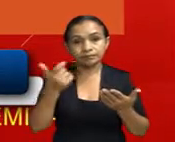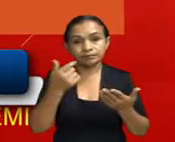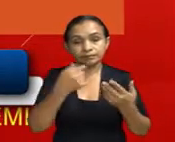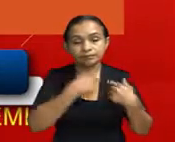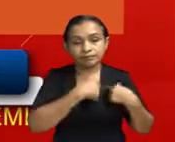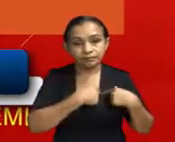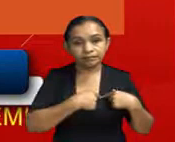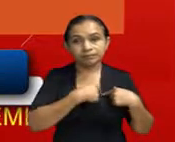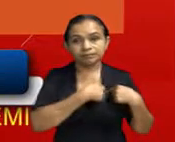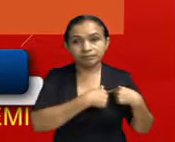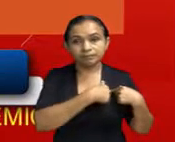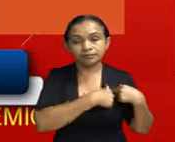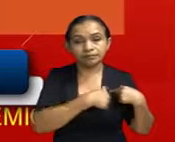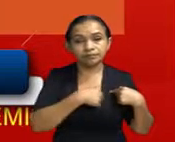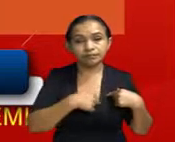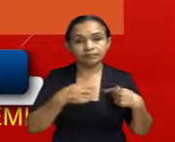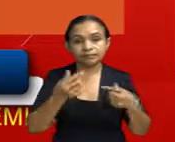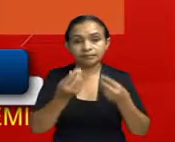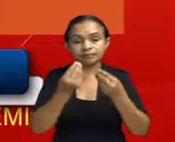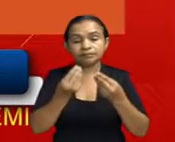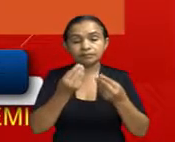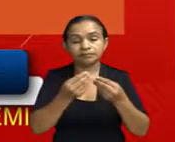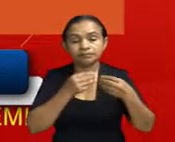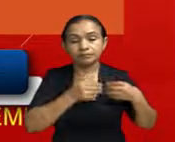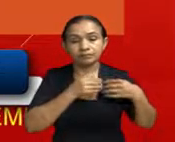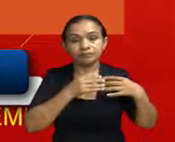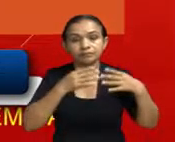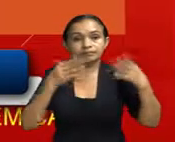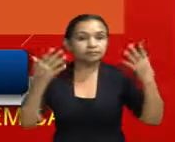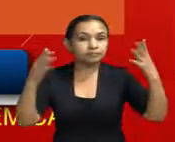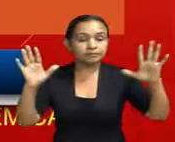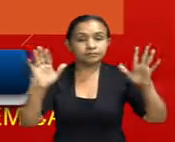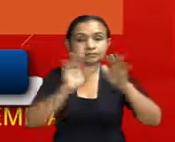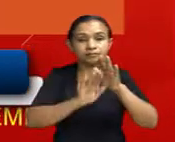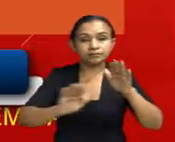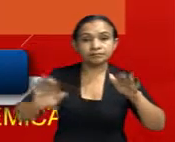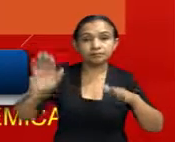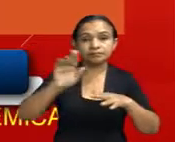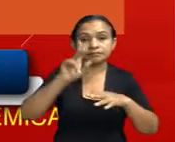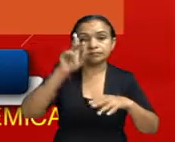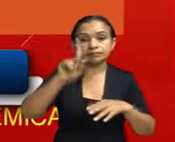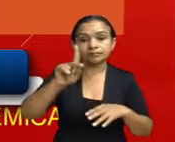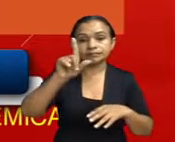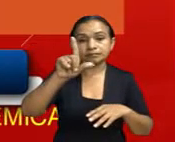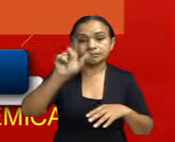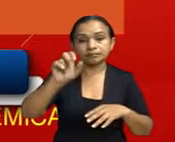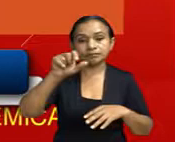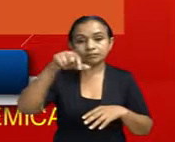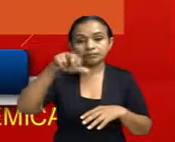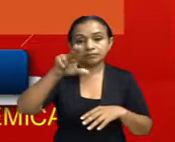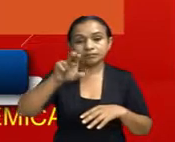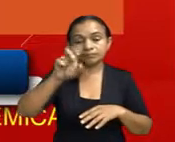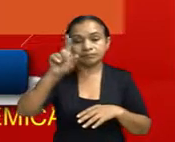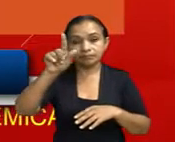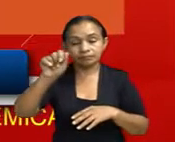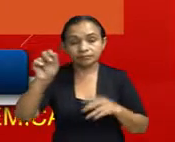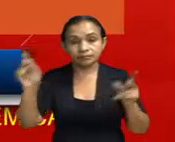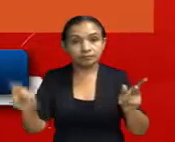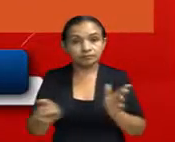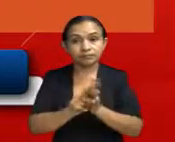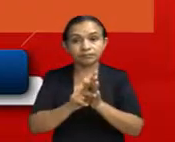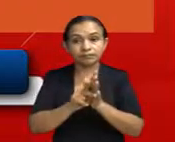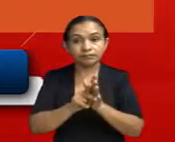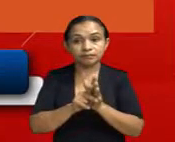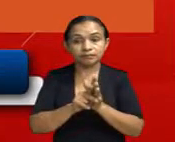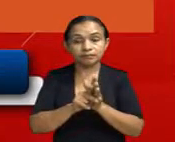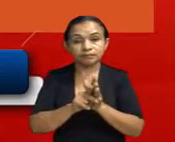cicatriza las heridas. Así cuando es. Se produce una mayor producción de plaquetas dentro de la sangre, es peligroso que